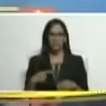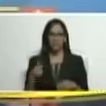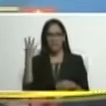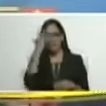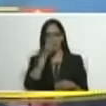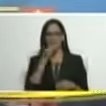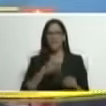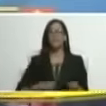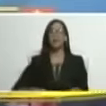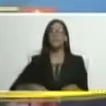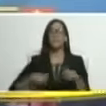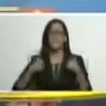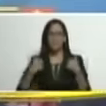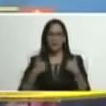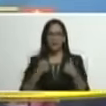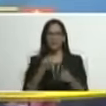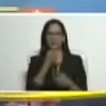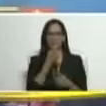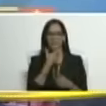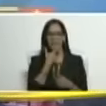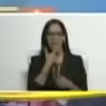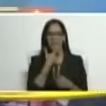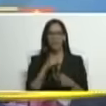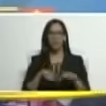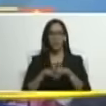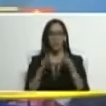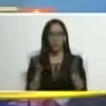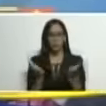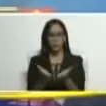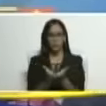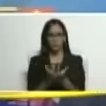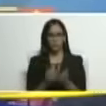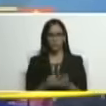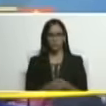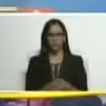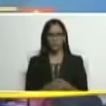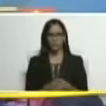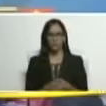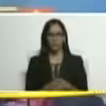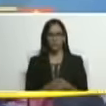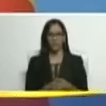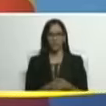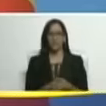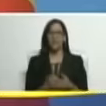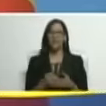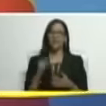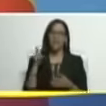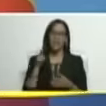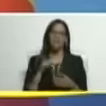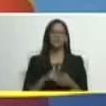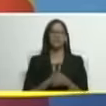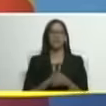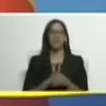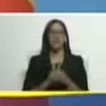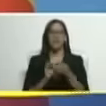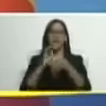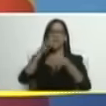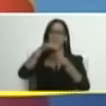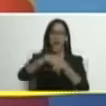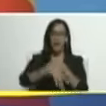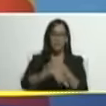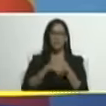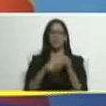más exóticas del planeta Tierra, en la Gran Sabana, en Canaima, en